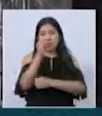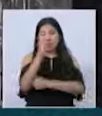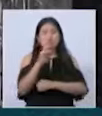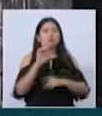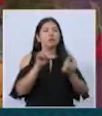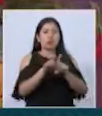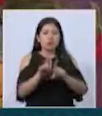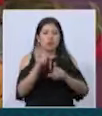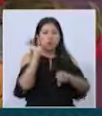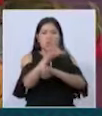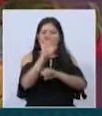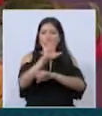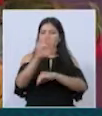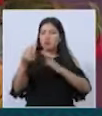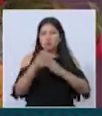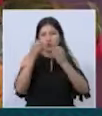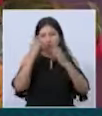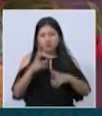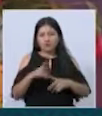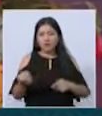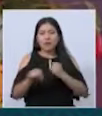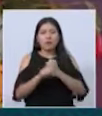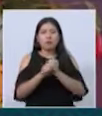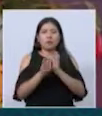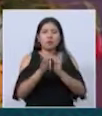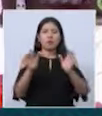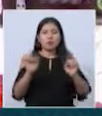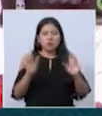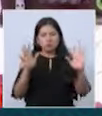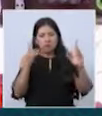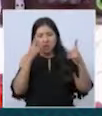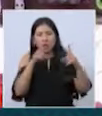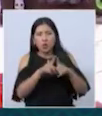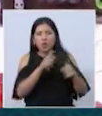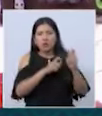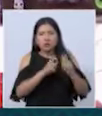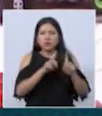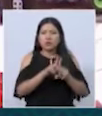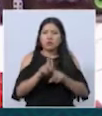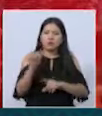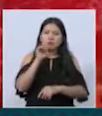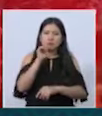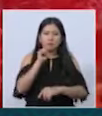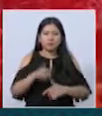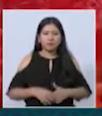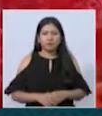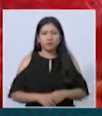obligatoria y en el ámbito público es negociable también en el ámbito privado.